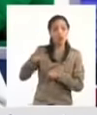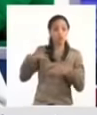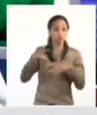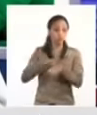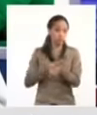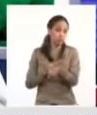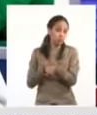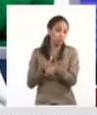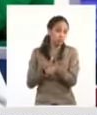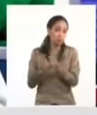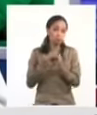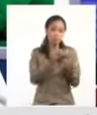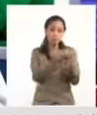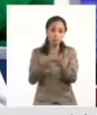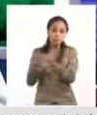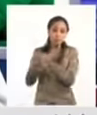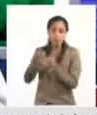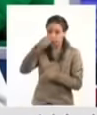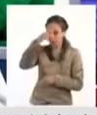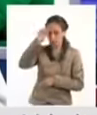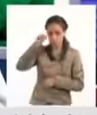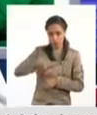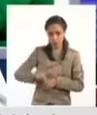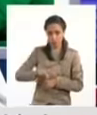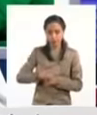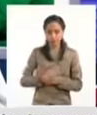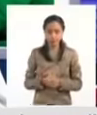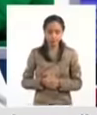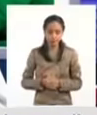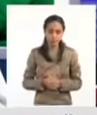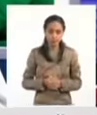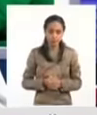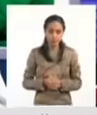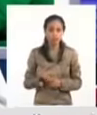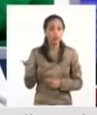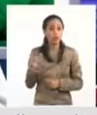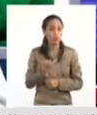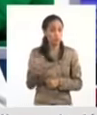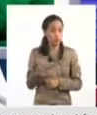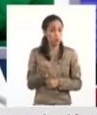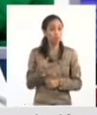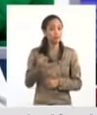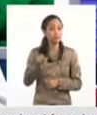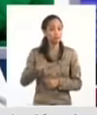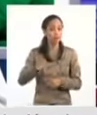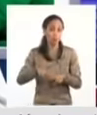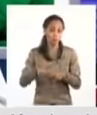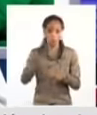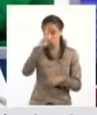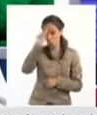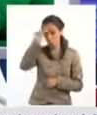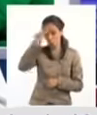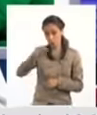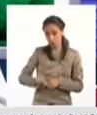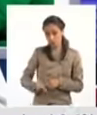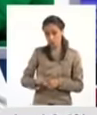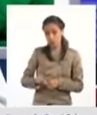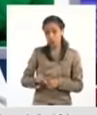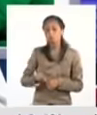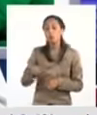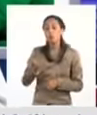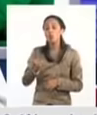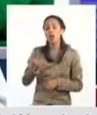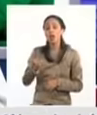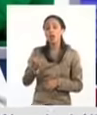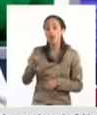contagiado. Y también se va a garantizar, en este caso también por el personal de salud, por el personal de los aeropuertos,